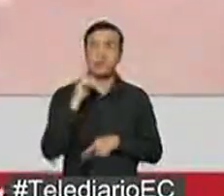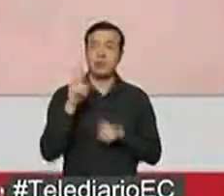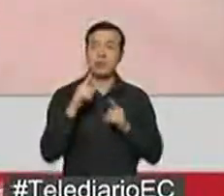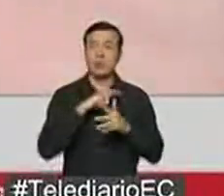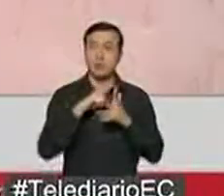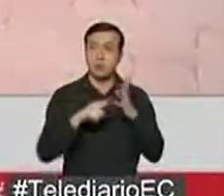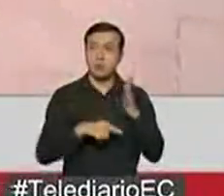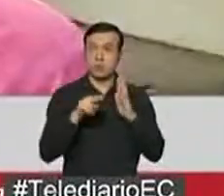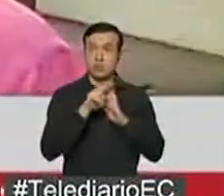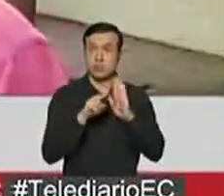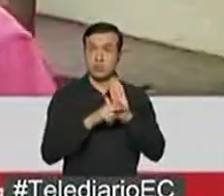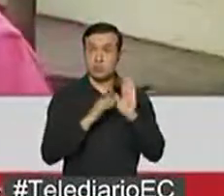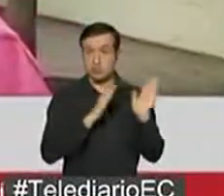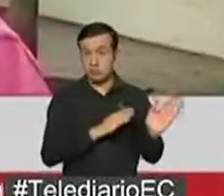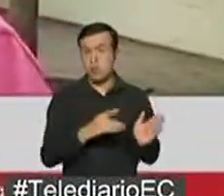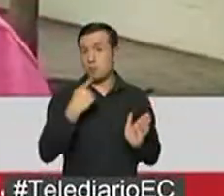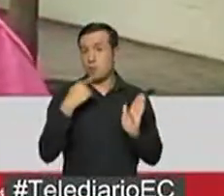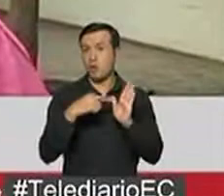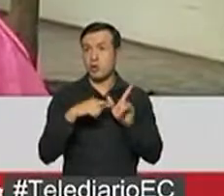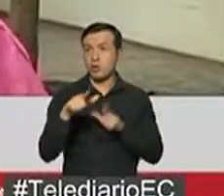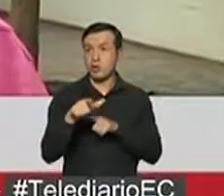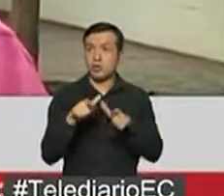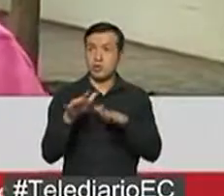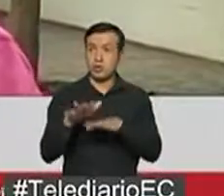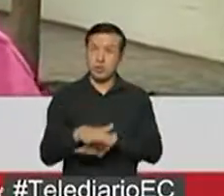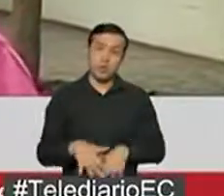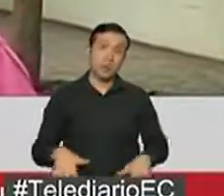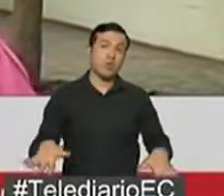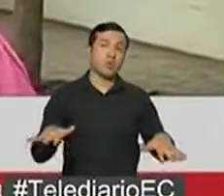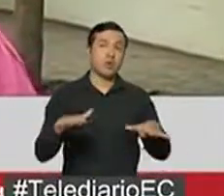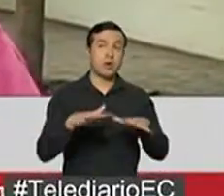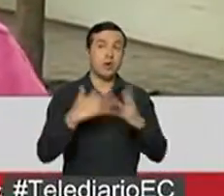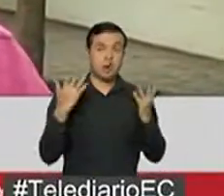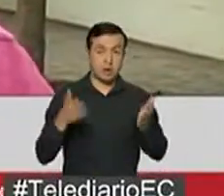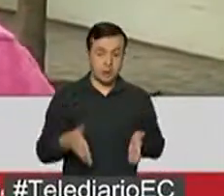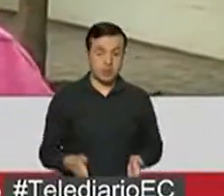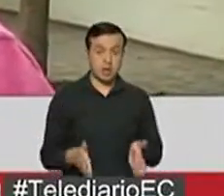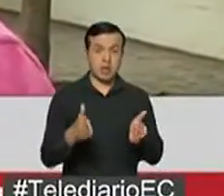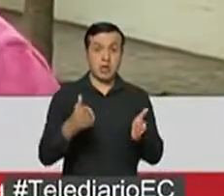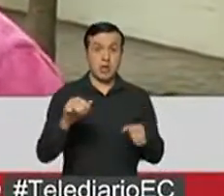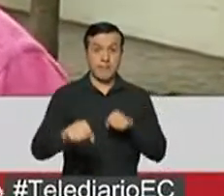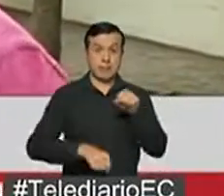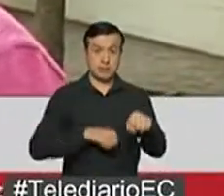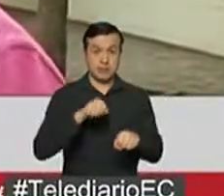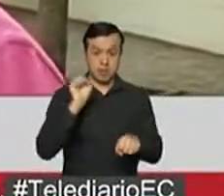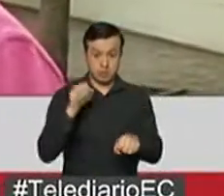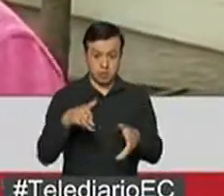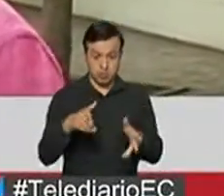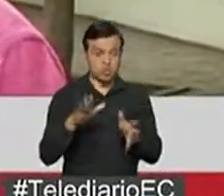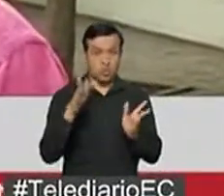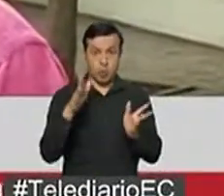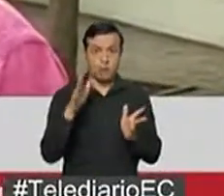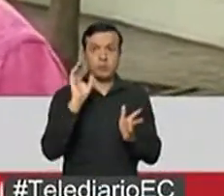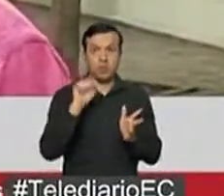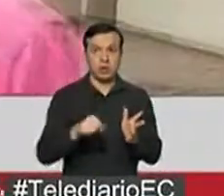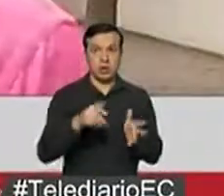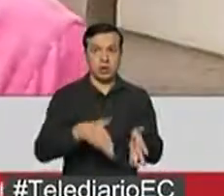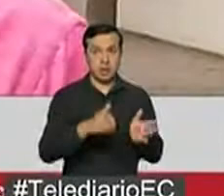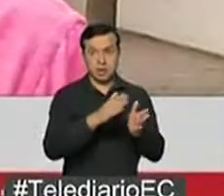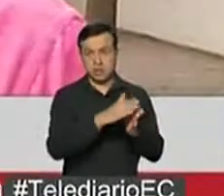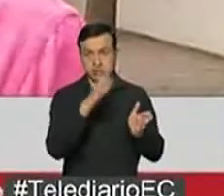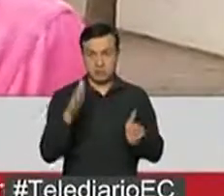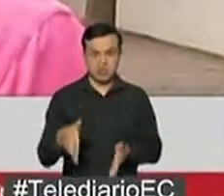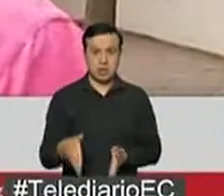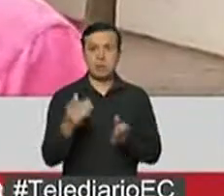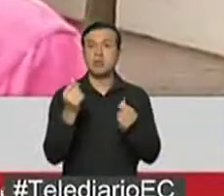reglas de uso en los lugares donde hay ciclovías debe circular las ciclovías en los lugares donde no hay tienen que circular por el lado derecho de la calle el